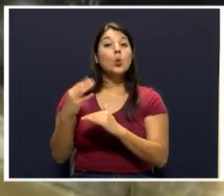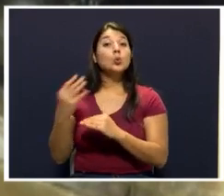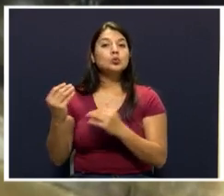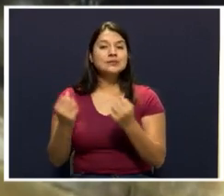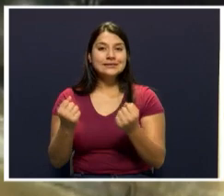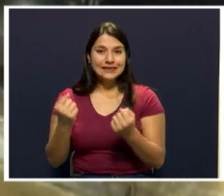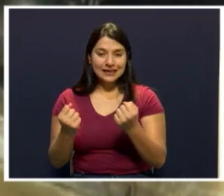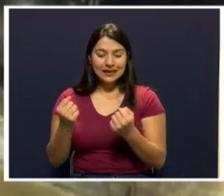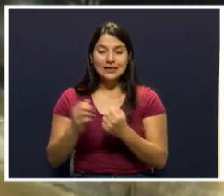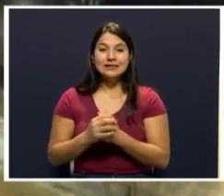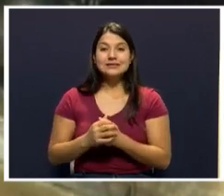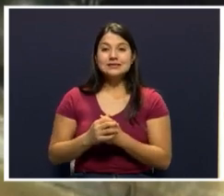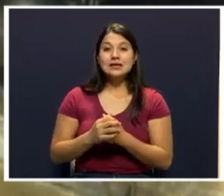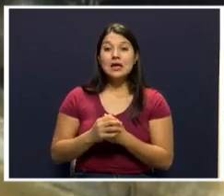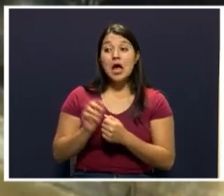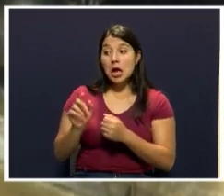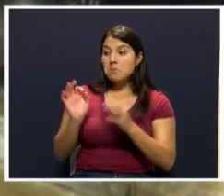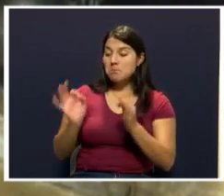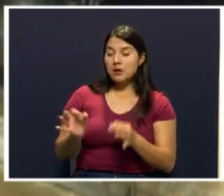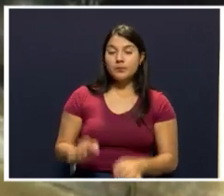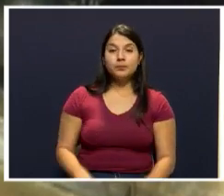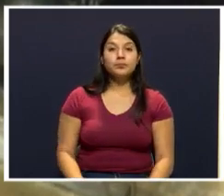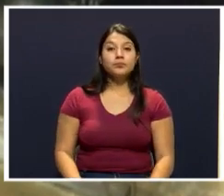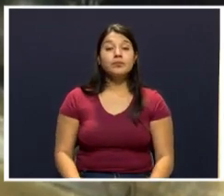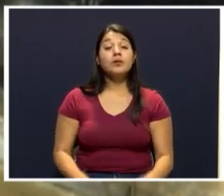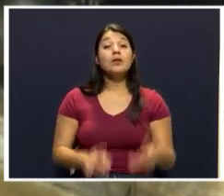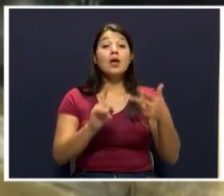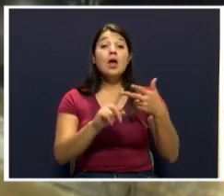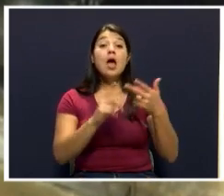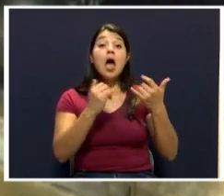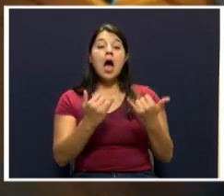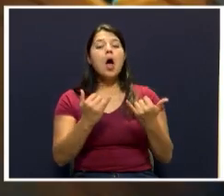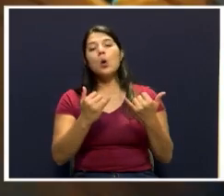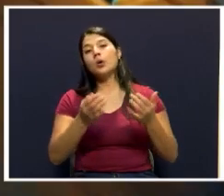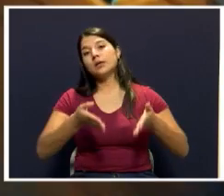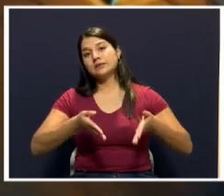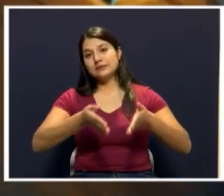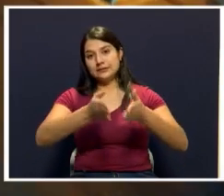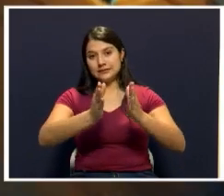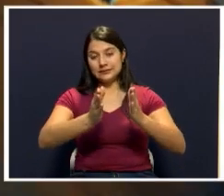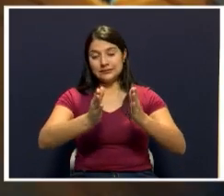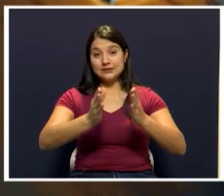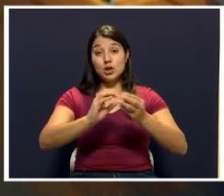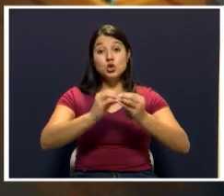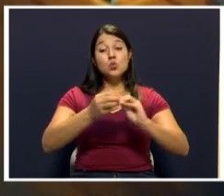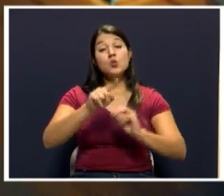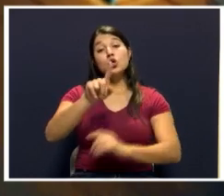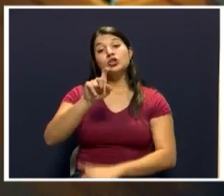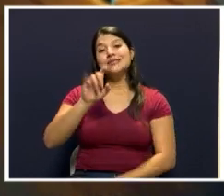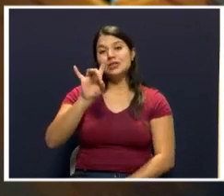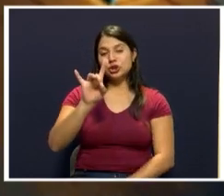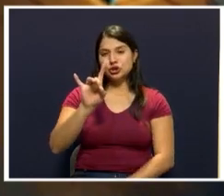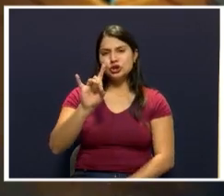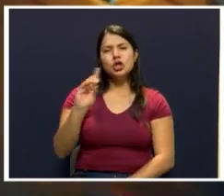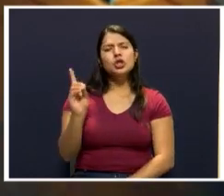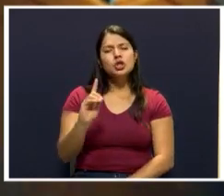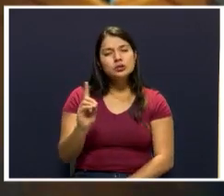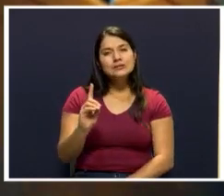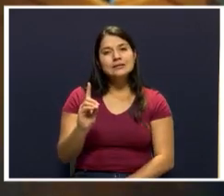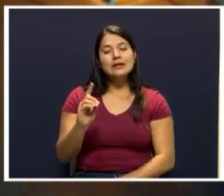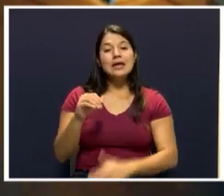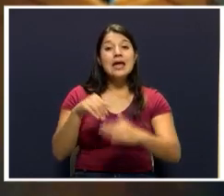Un alto acatamiento en esa zona. Movemos ahora las cámaras hacia la Ruta 108, en el